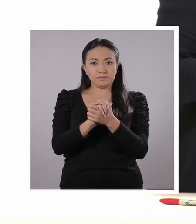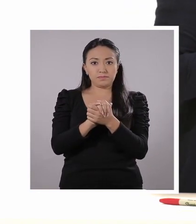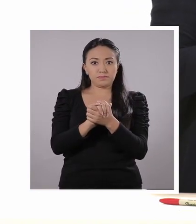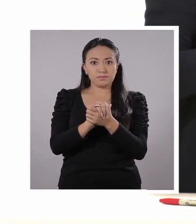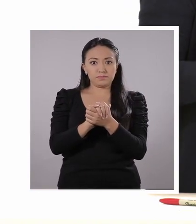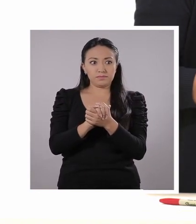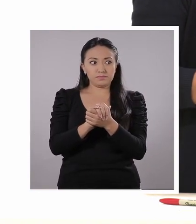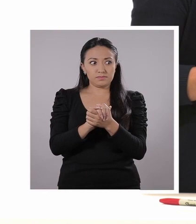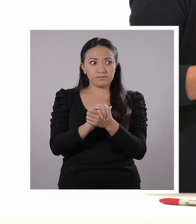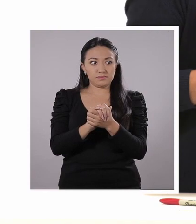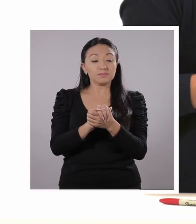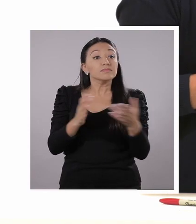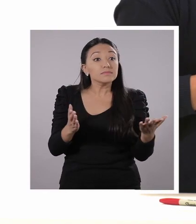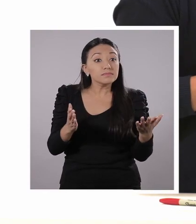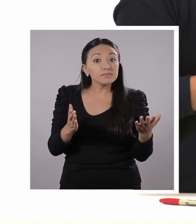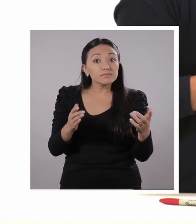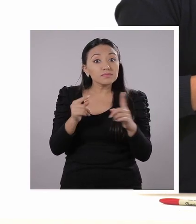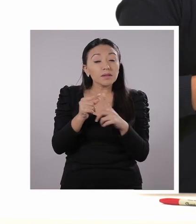favor, vas a colocar...